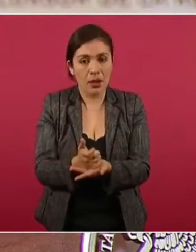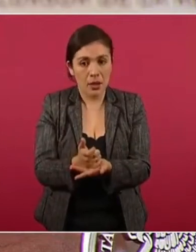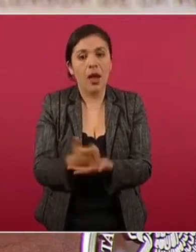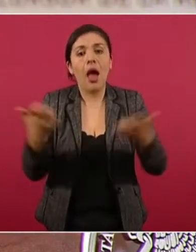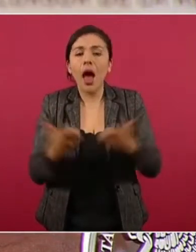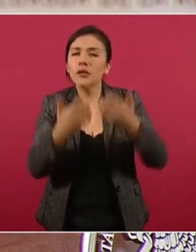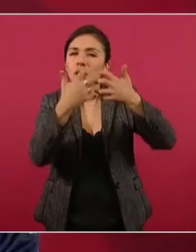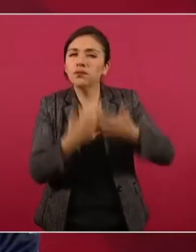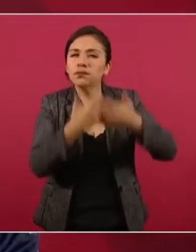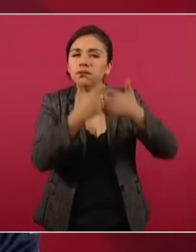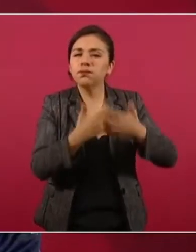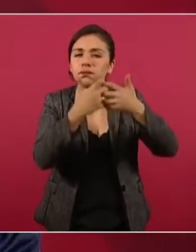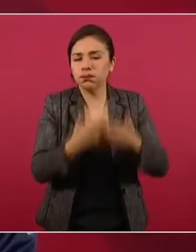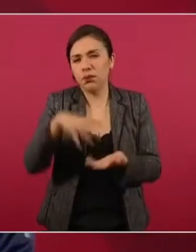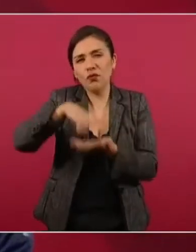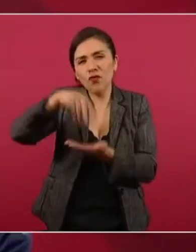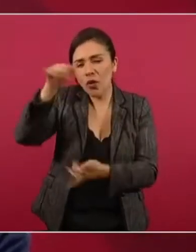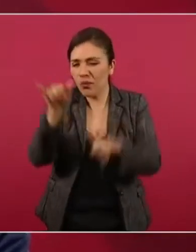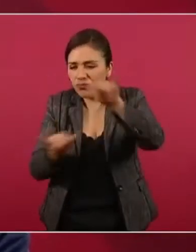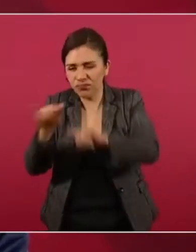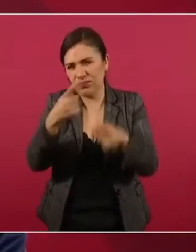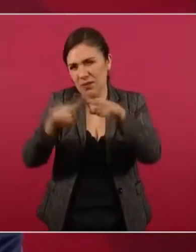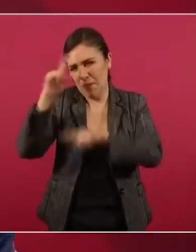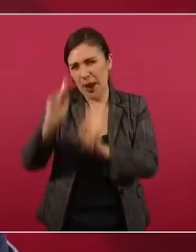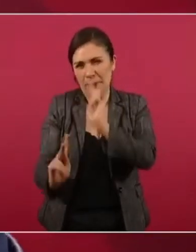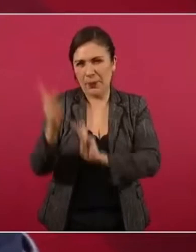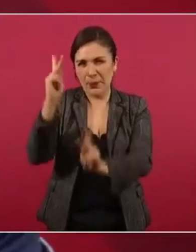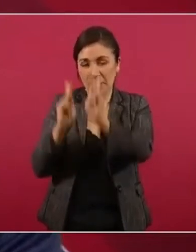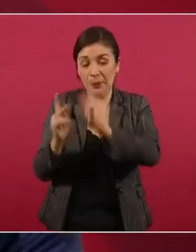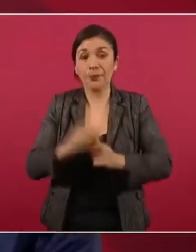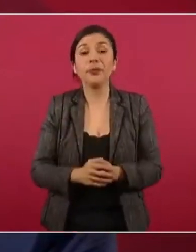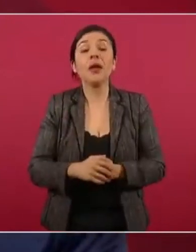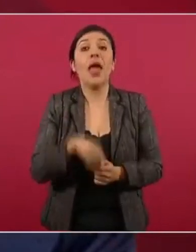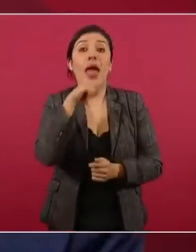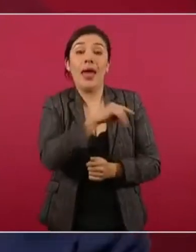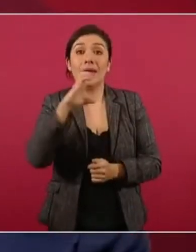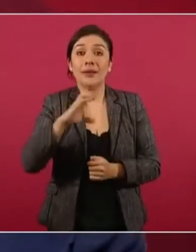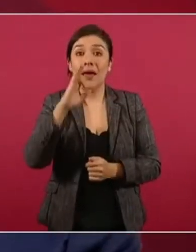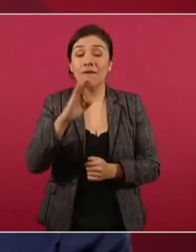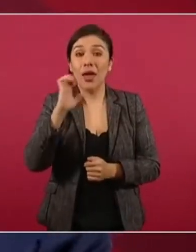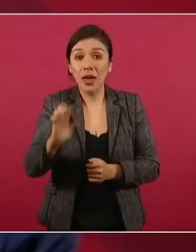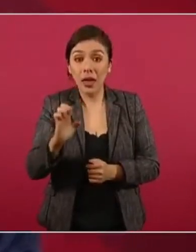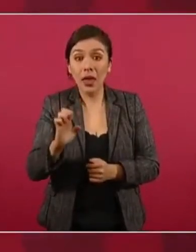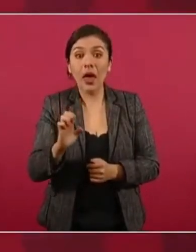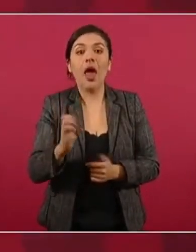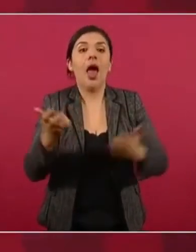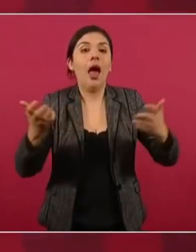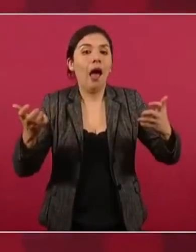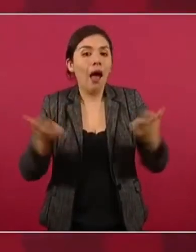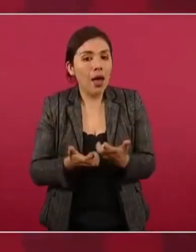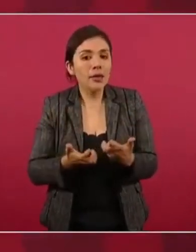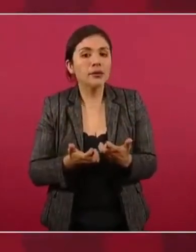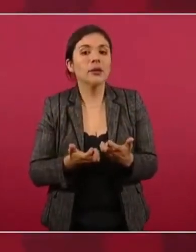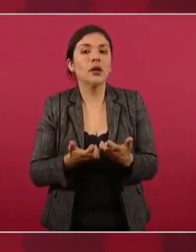van a producir fertilizantes y la Comisión Federal de Electricidad